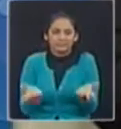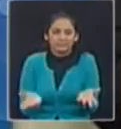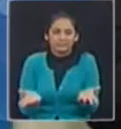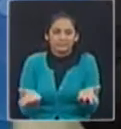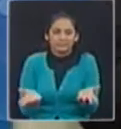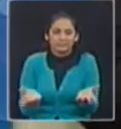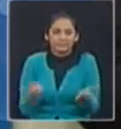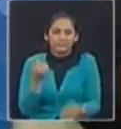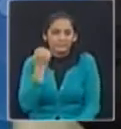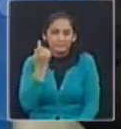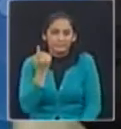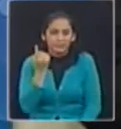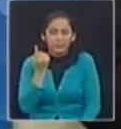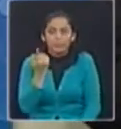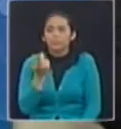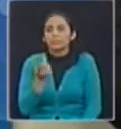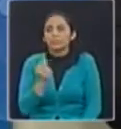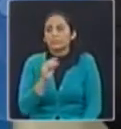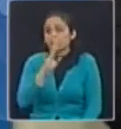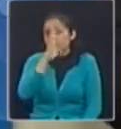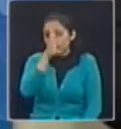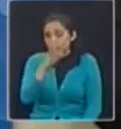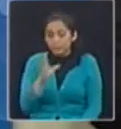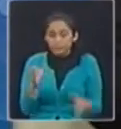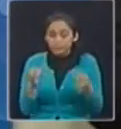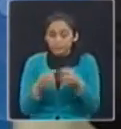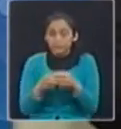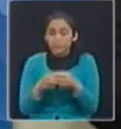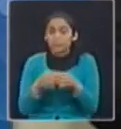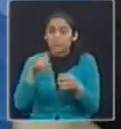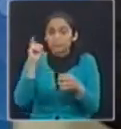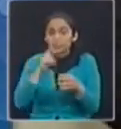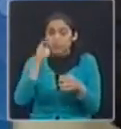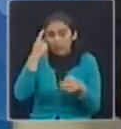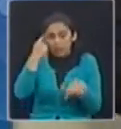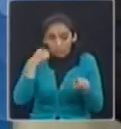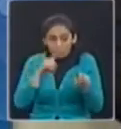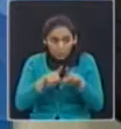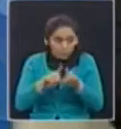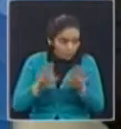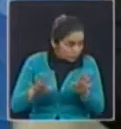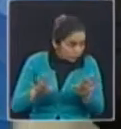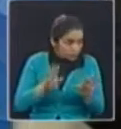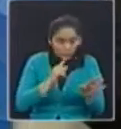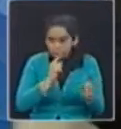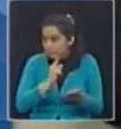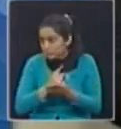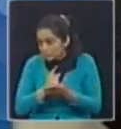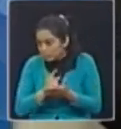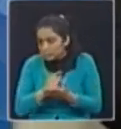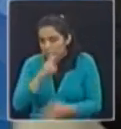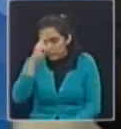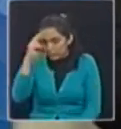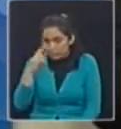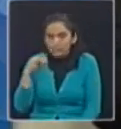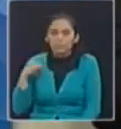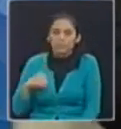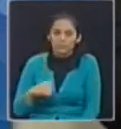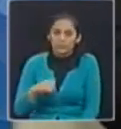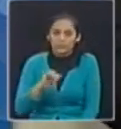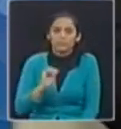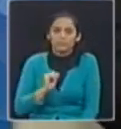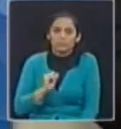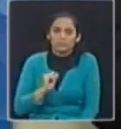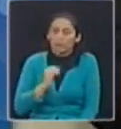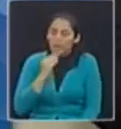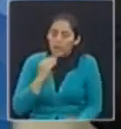hace cumpliendo los acuerdos, respetando compromisos, porque eso es lo que les confiere a los políticos credibilidad. Cuando hay